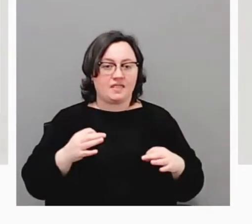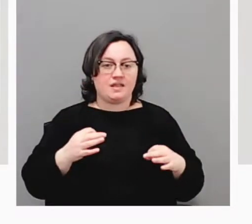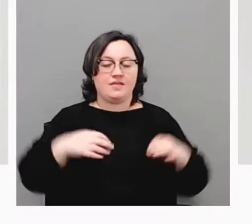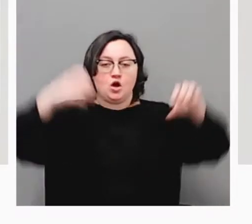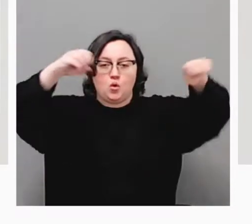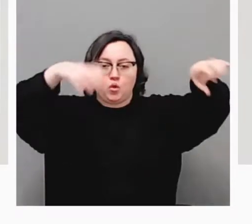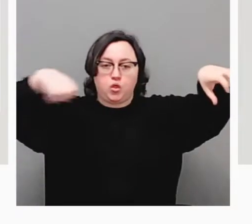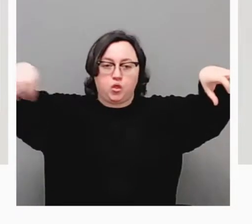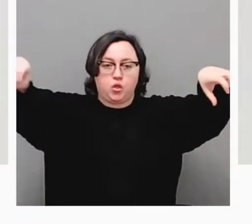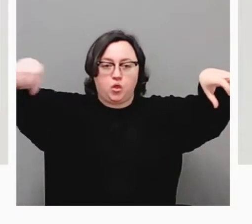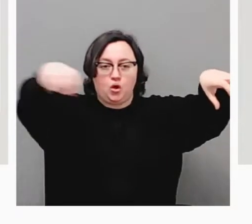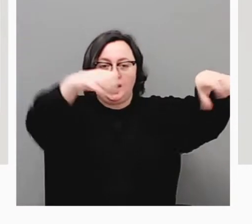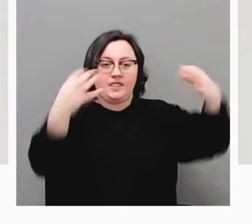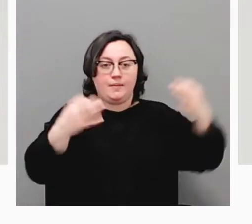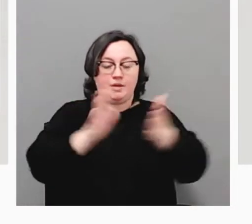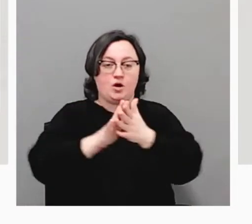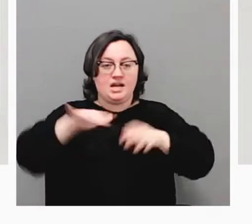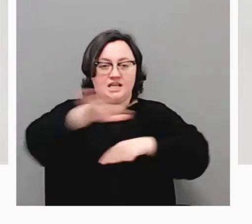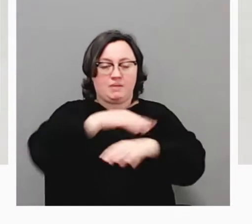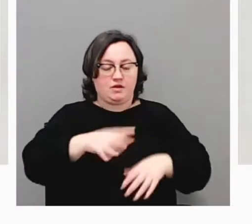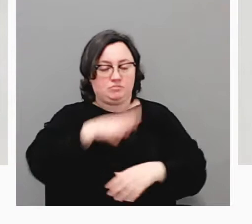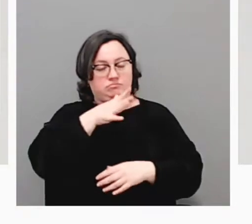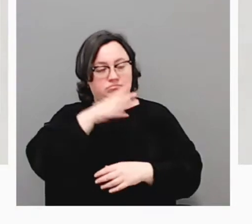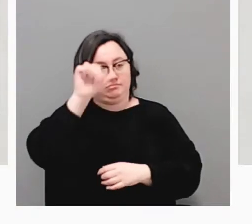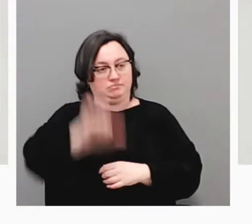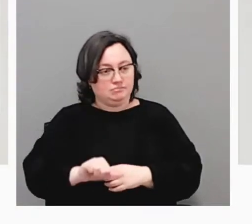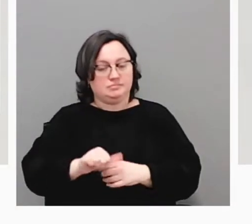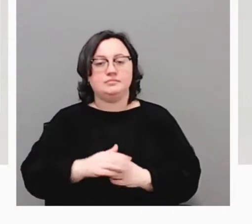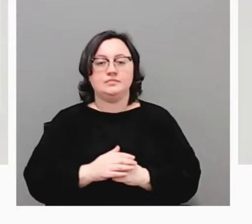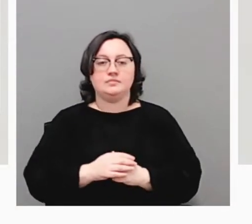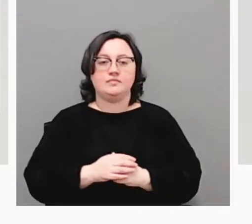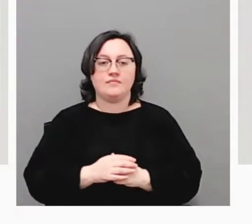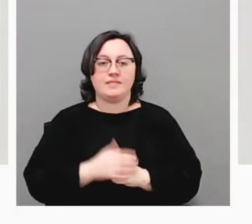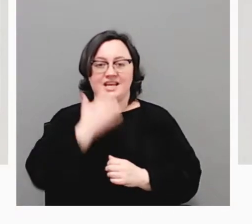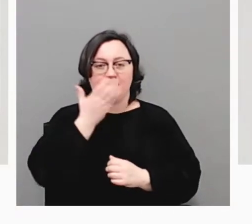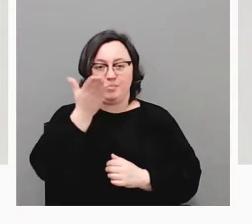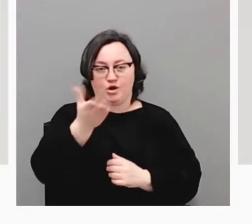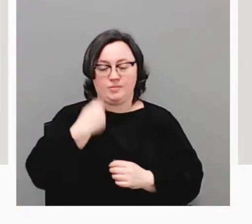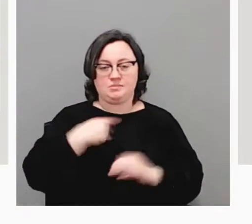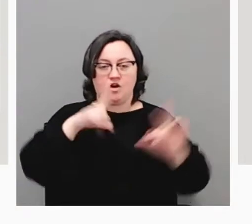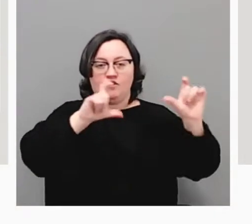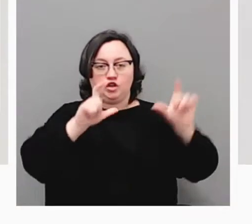iluminadas, pero que generan unos espacios muy asombrosos, ¿no?, como puede ser este o este otro, ¿no?